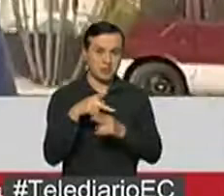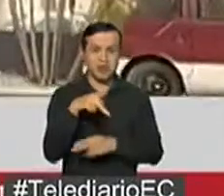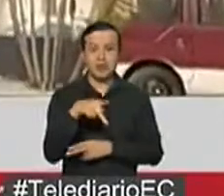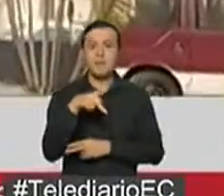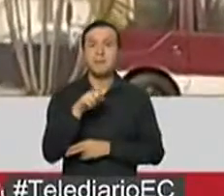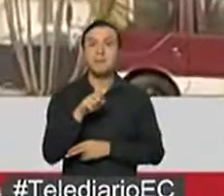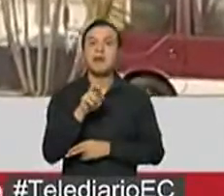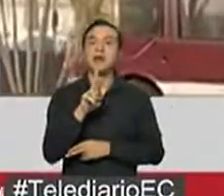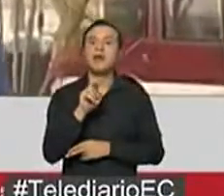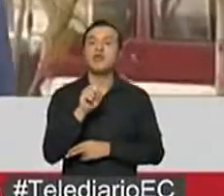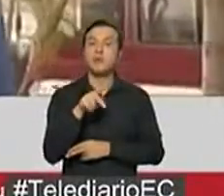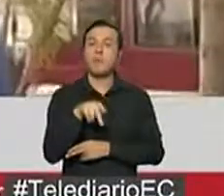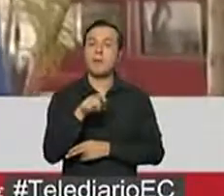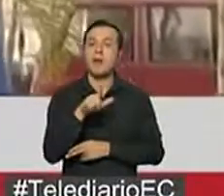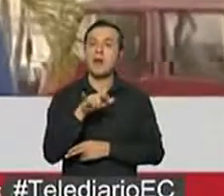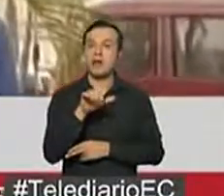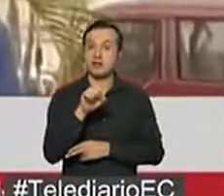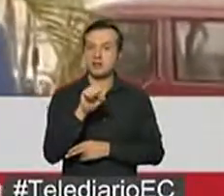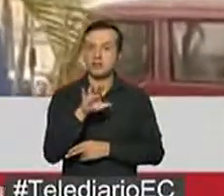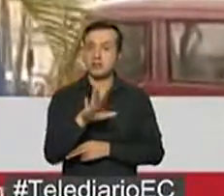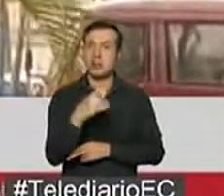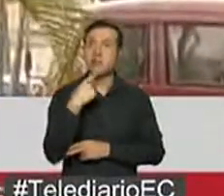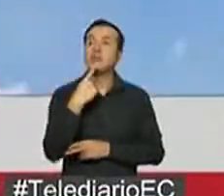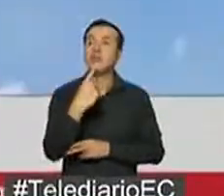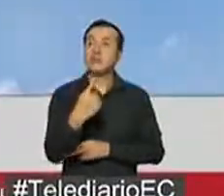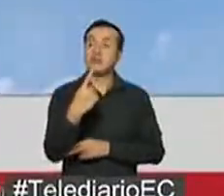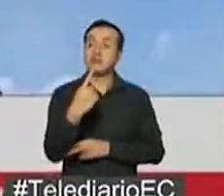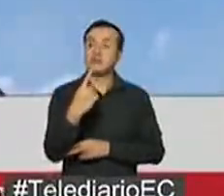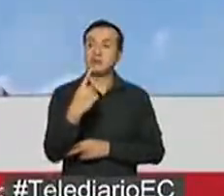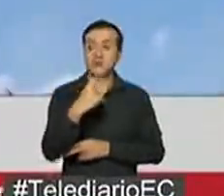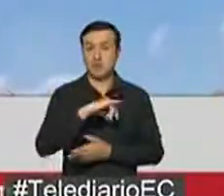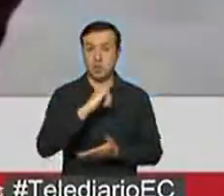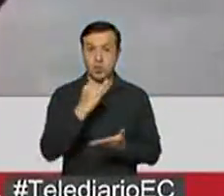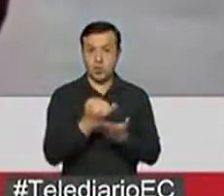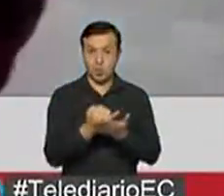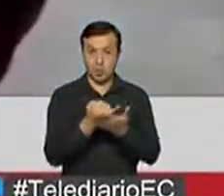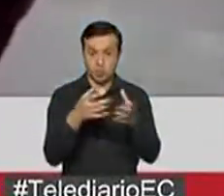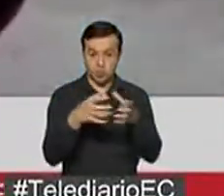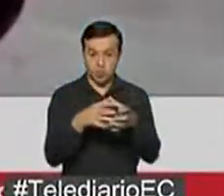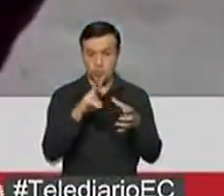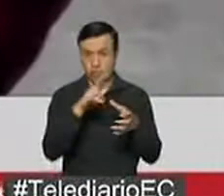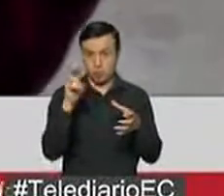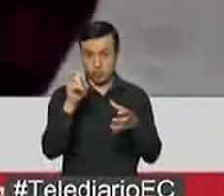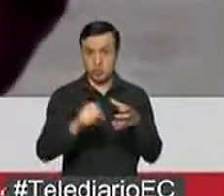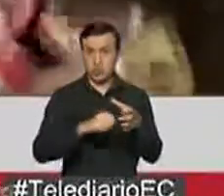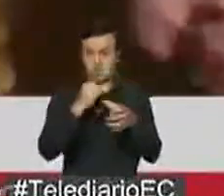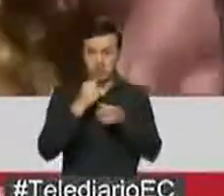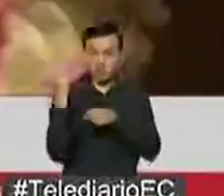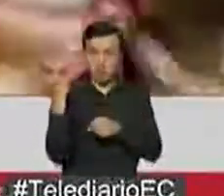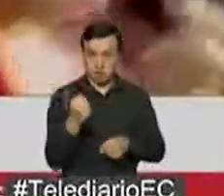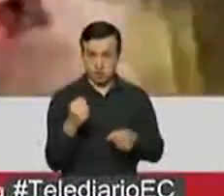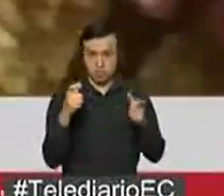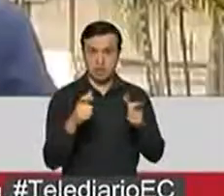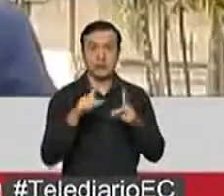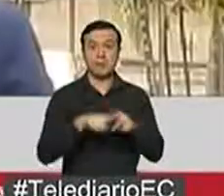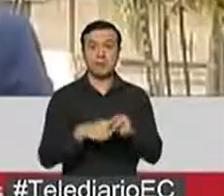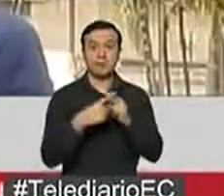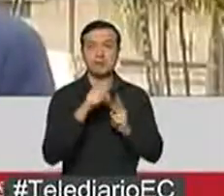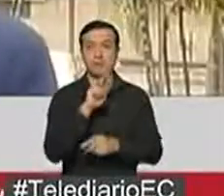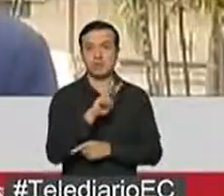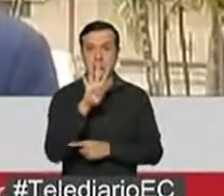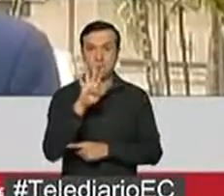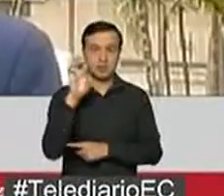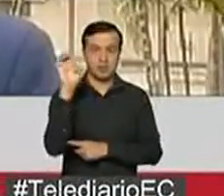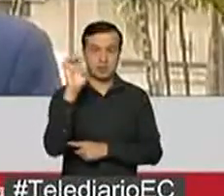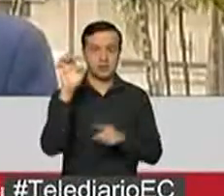anunció que el comité operativo de la junta del bicentenario arranca con su plan este 24 de enero también